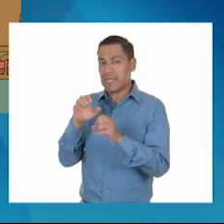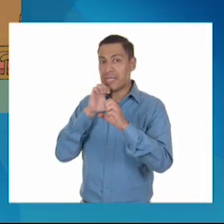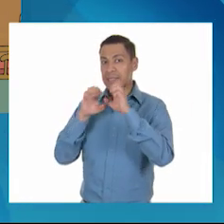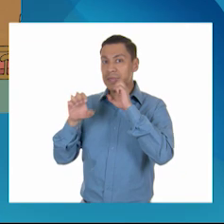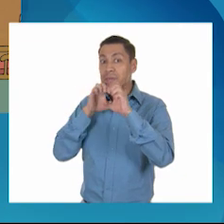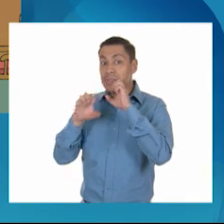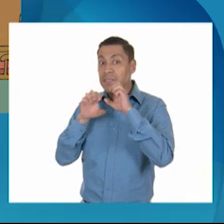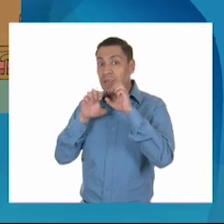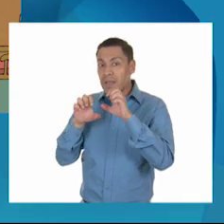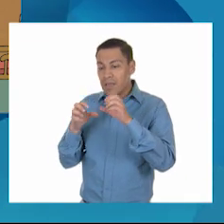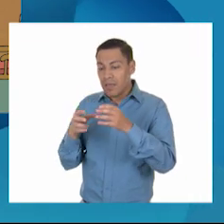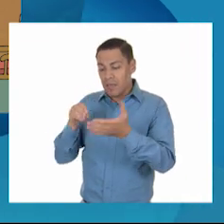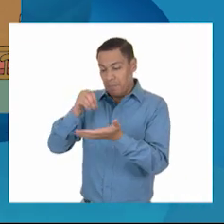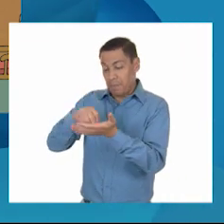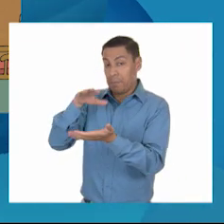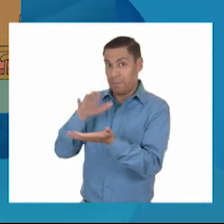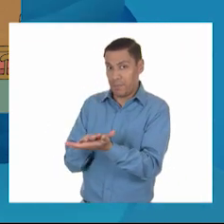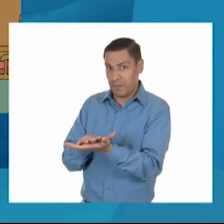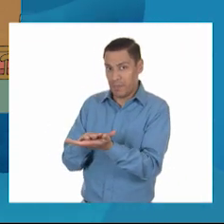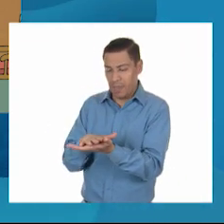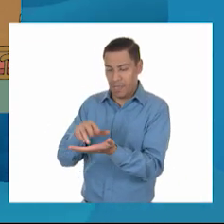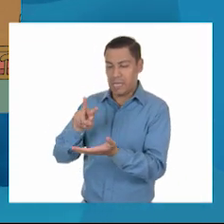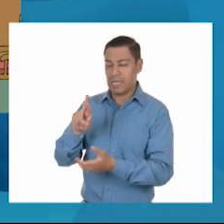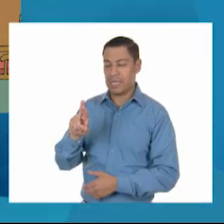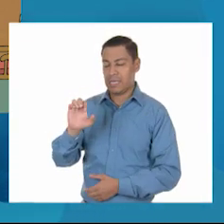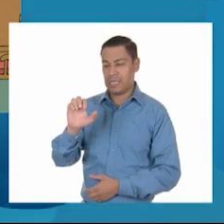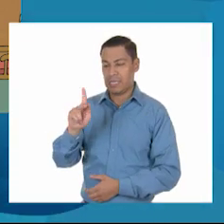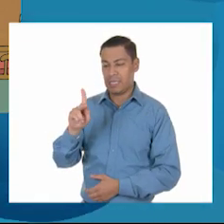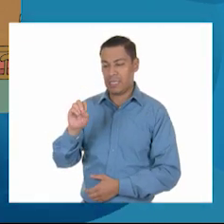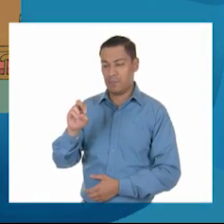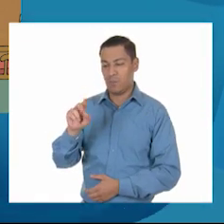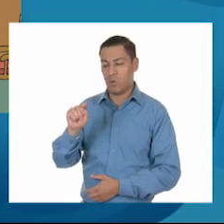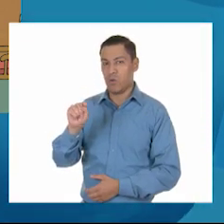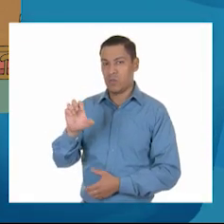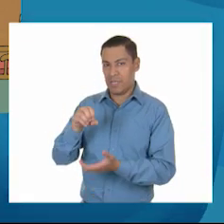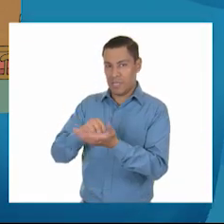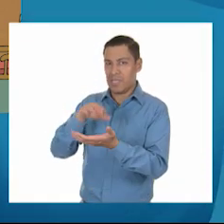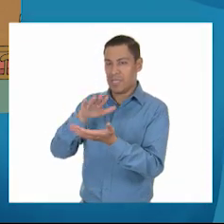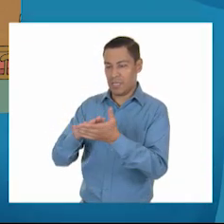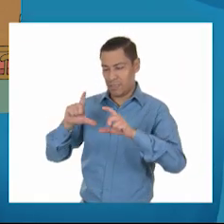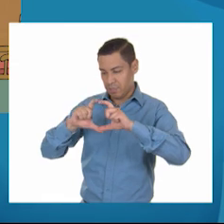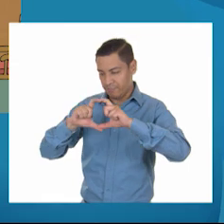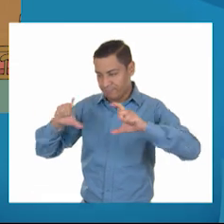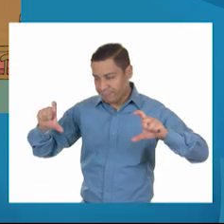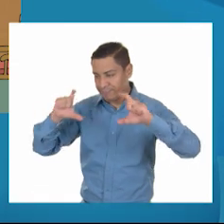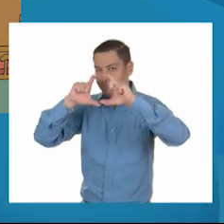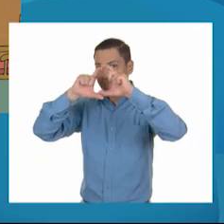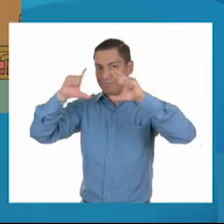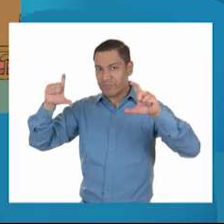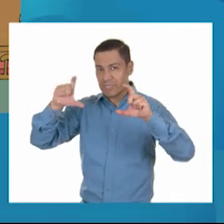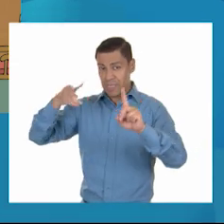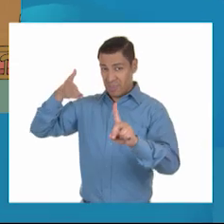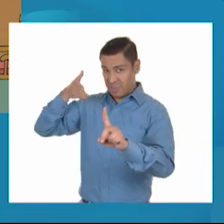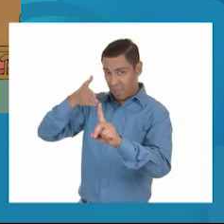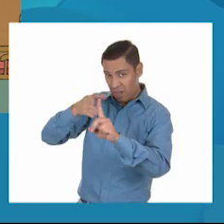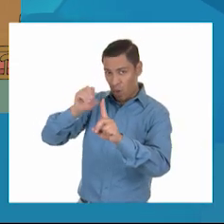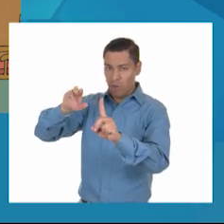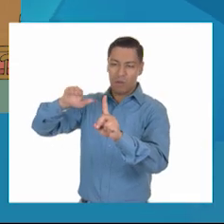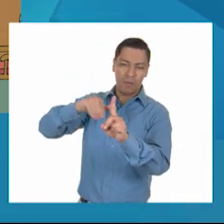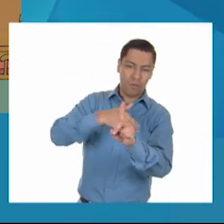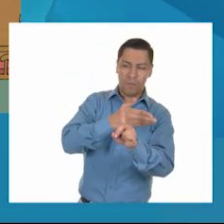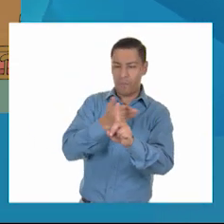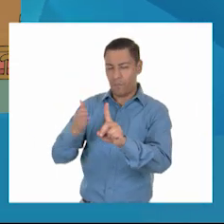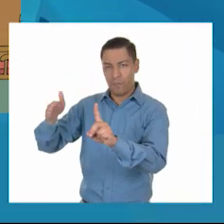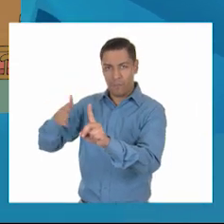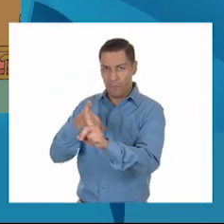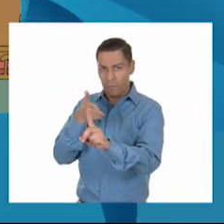entrevista a don Procopio, se escribe un reporte. Y para esto puedes utilizar discurso directo o discurso